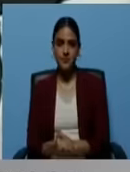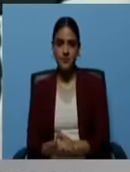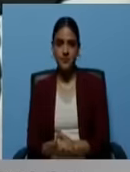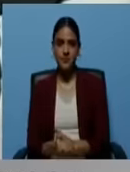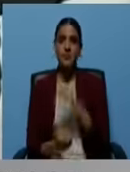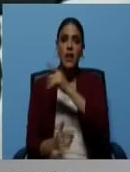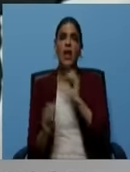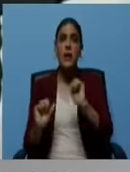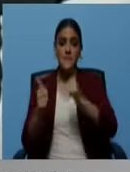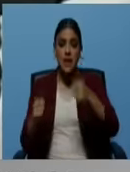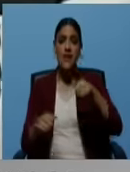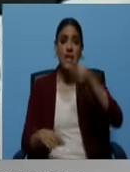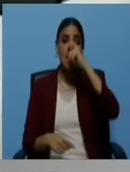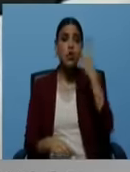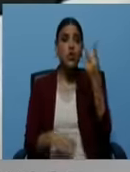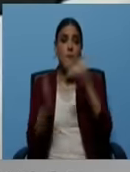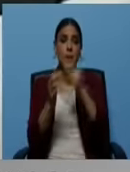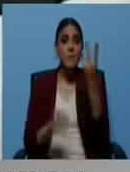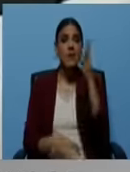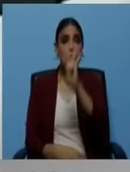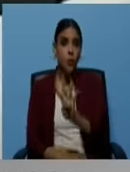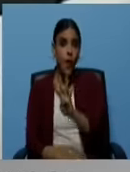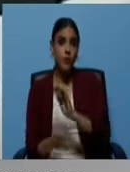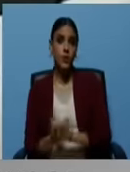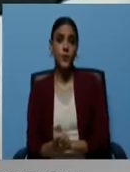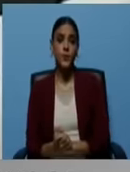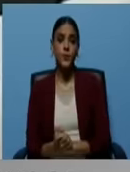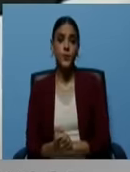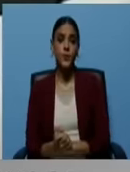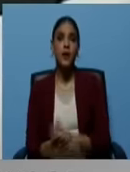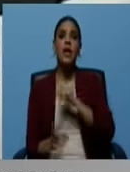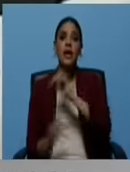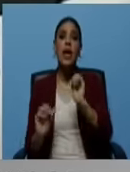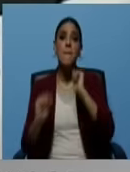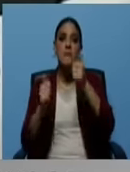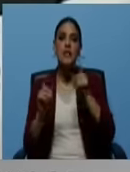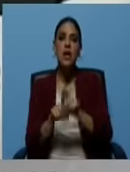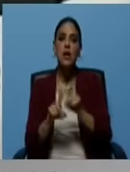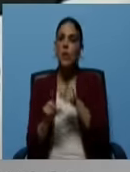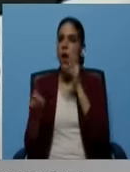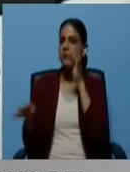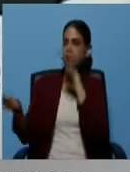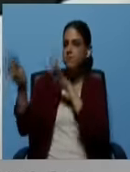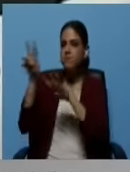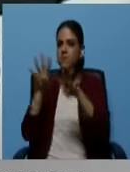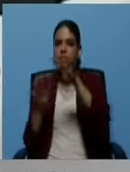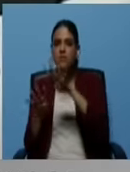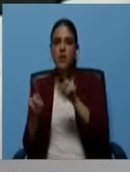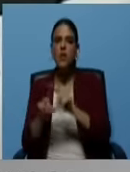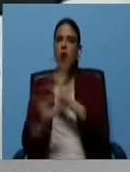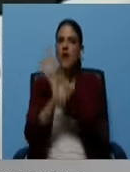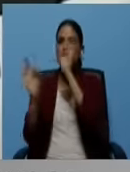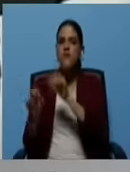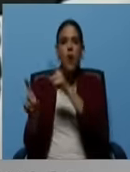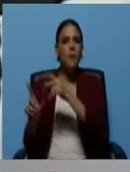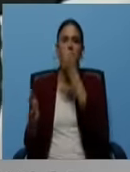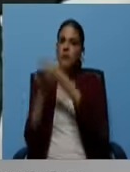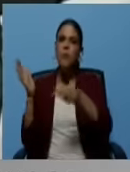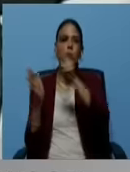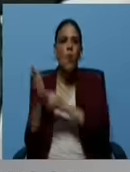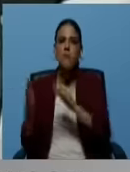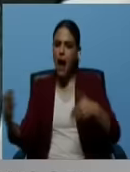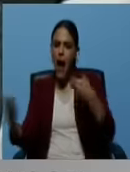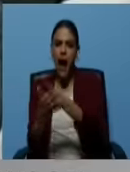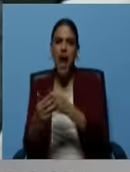Iniciada este año 2024 y que se denominó de manera fatídica hasta el final, nada